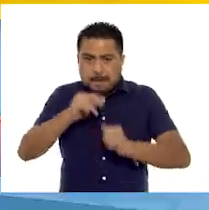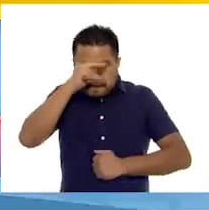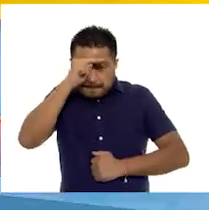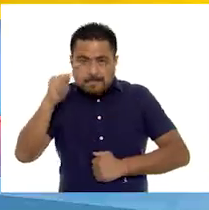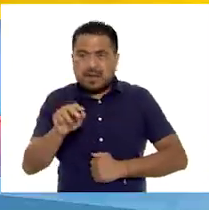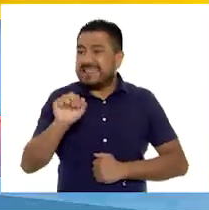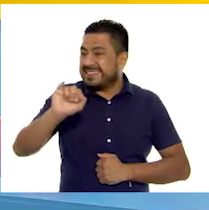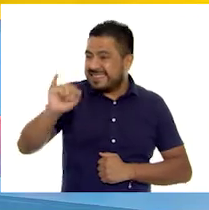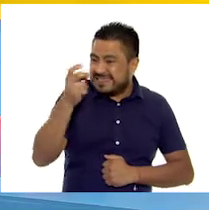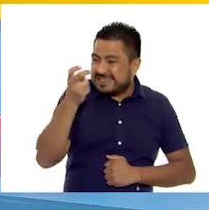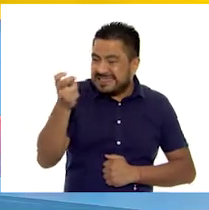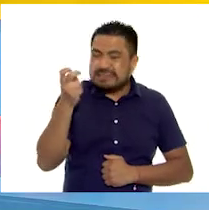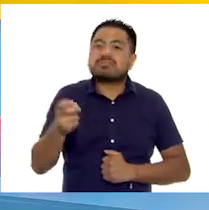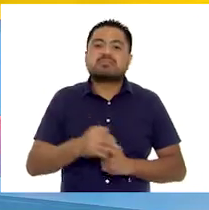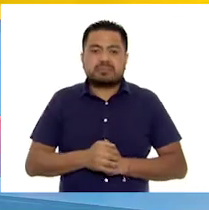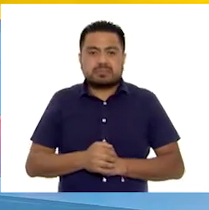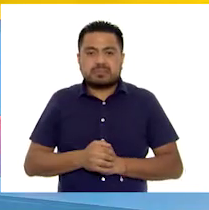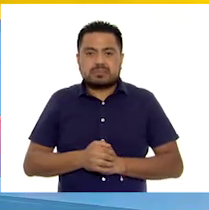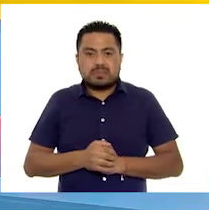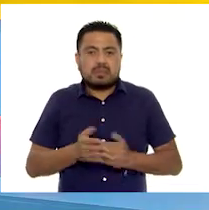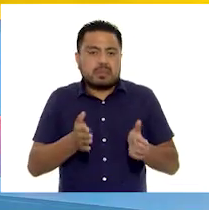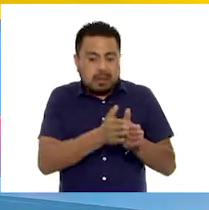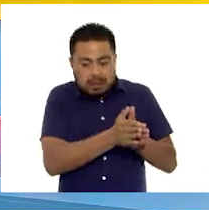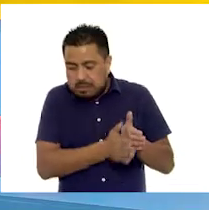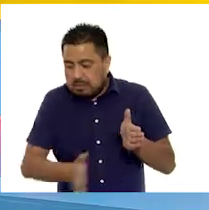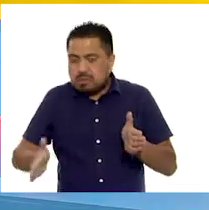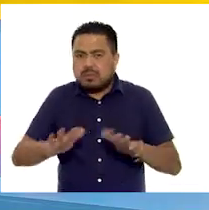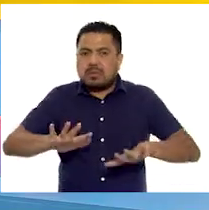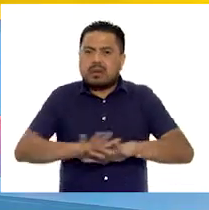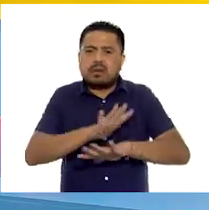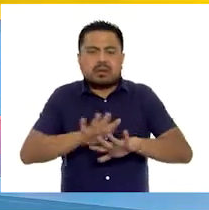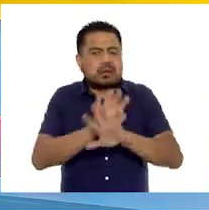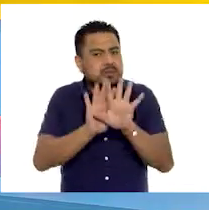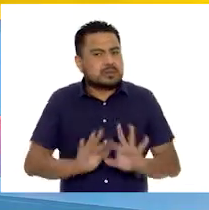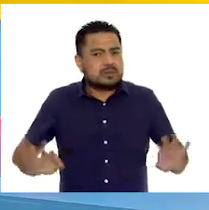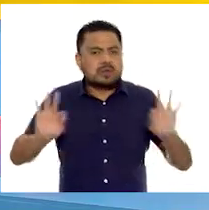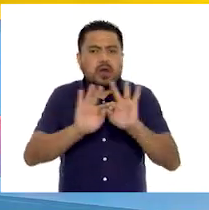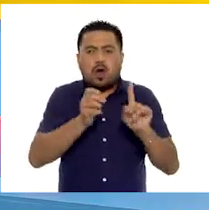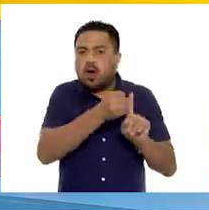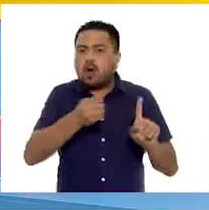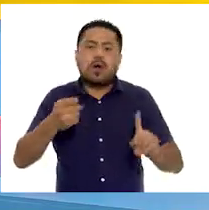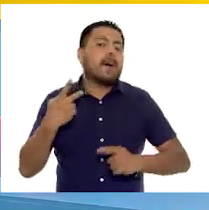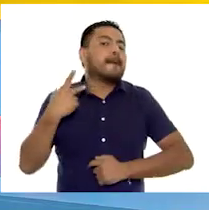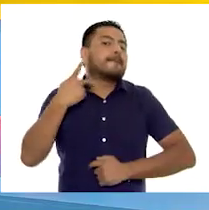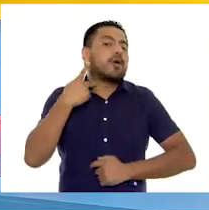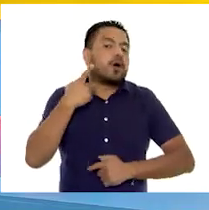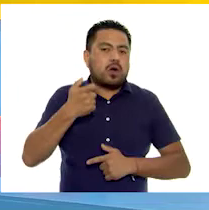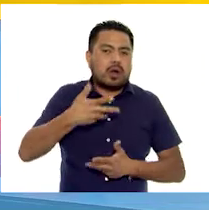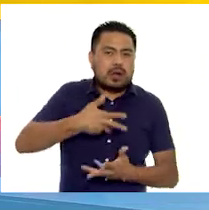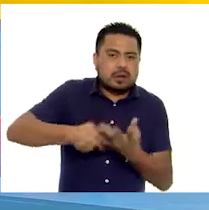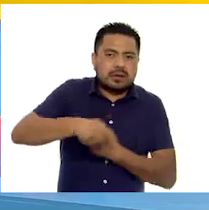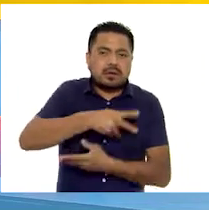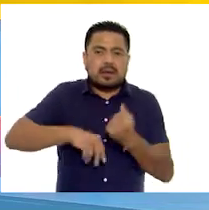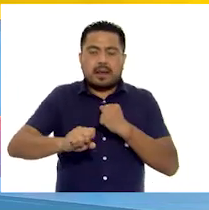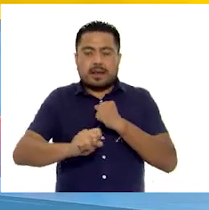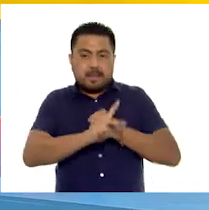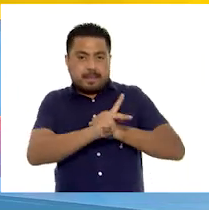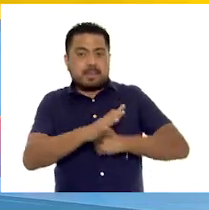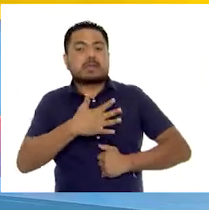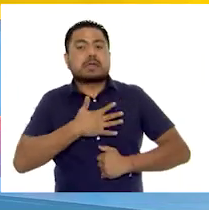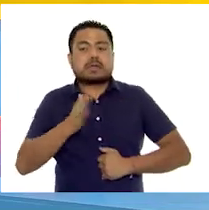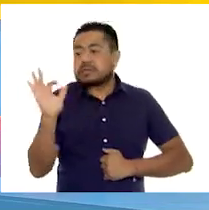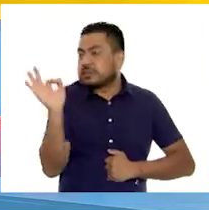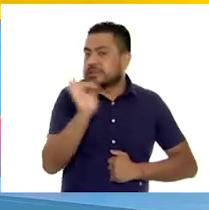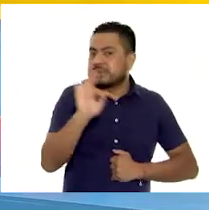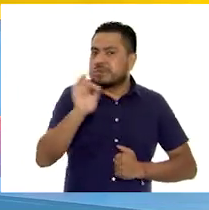exactamente correcto en esta etapa hubo cambios importantes en la organización política y económica de nuestro país aunque tal